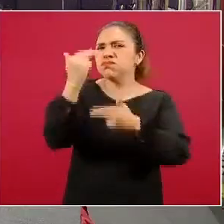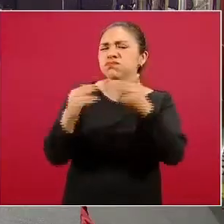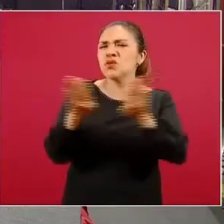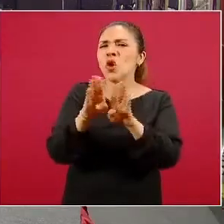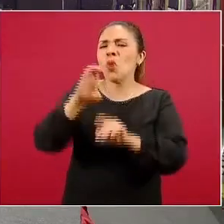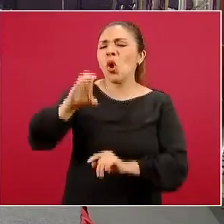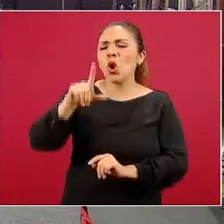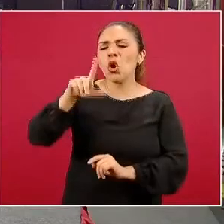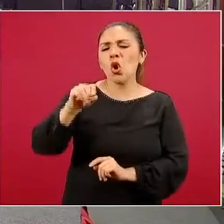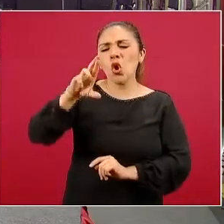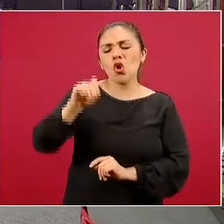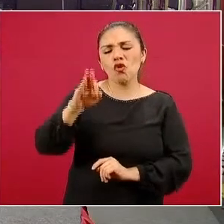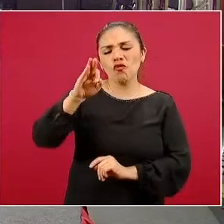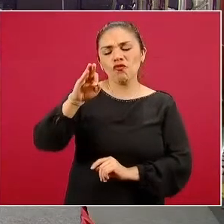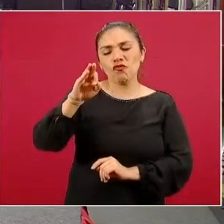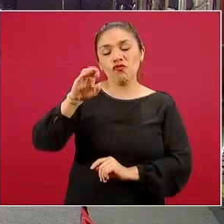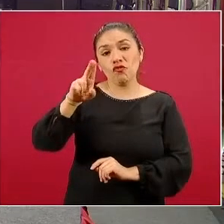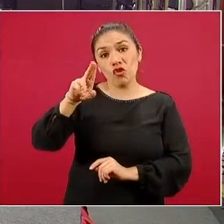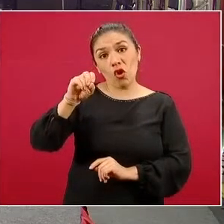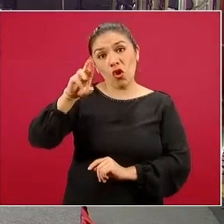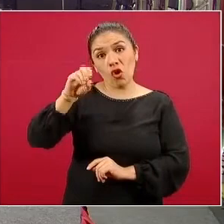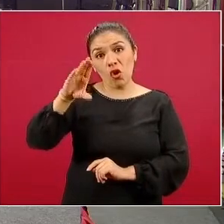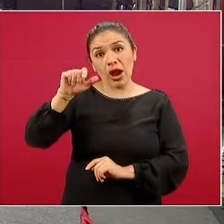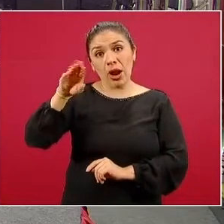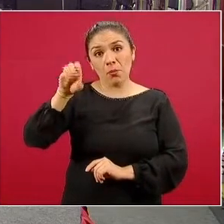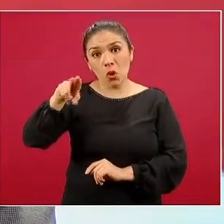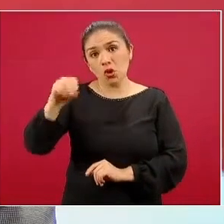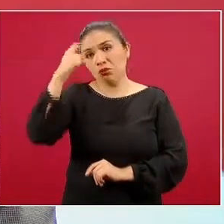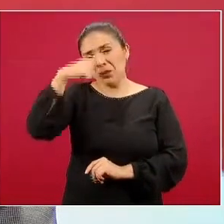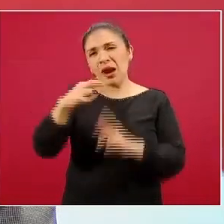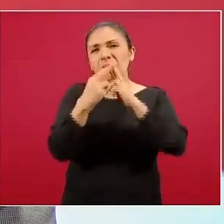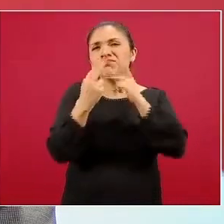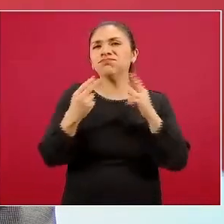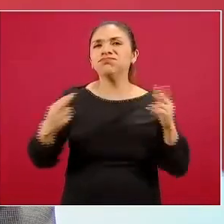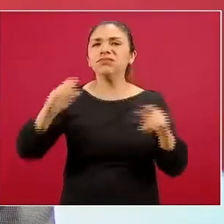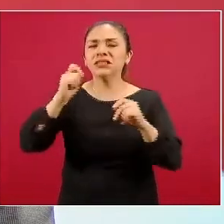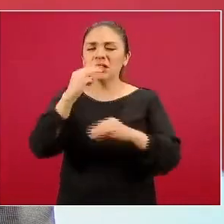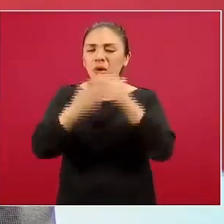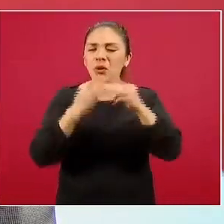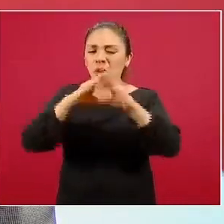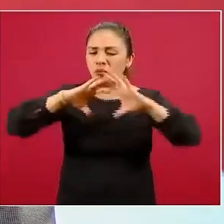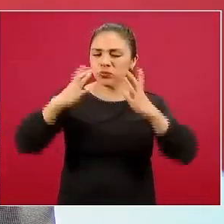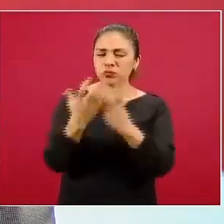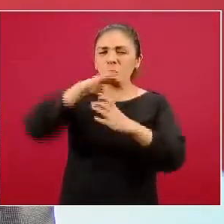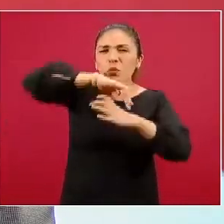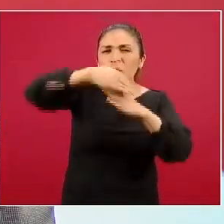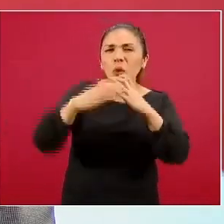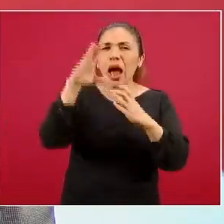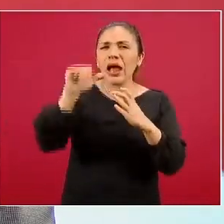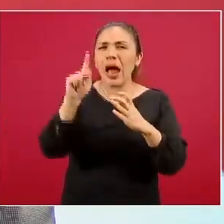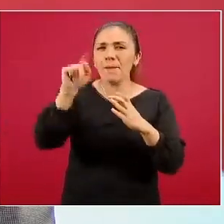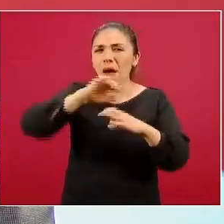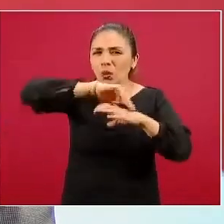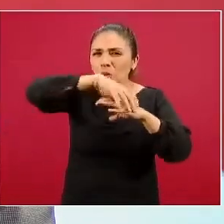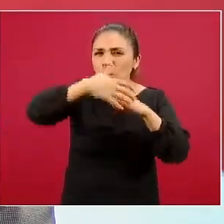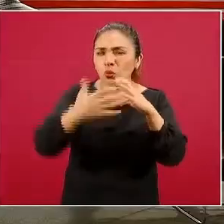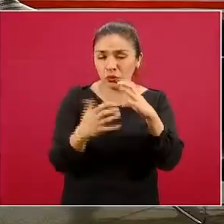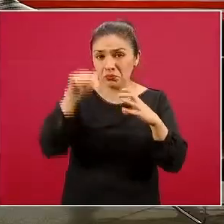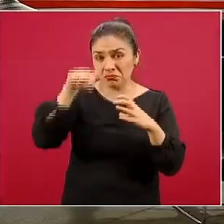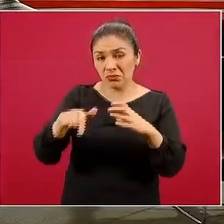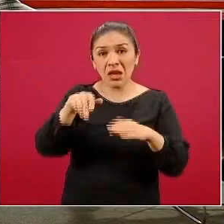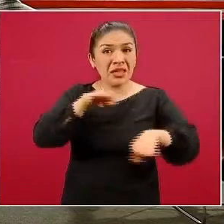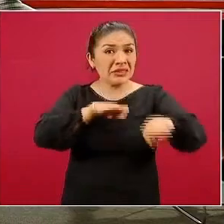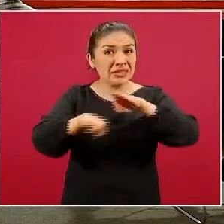los clorofluorocarbonos, en la destrucción de la capa de ozono. La trayectoria del doctor Mario Molina es